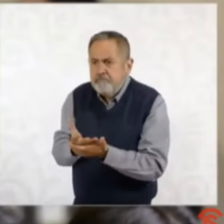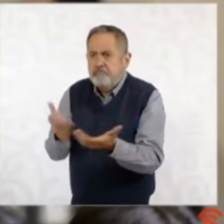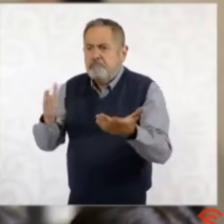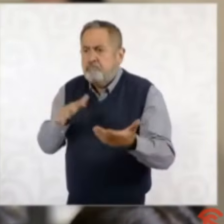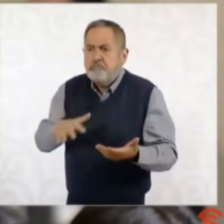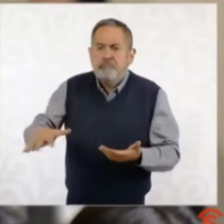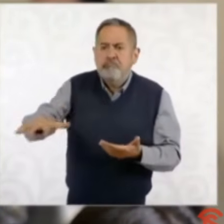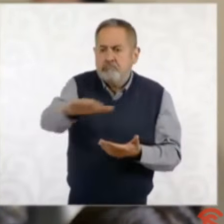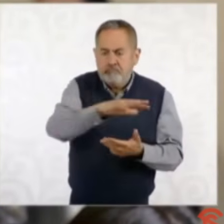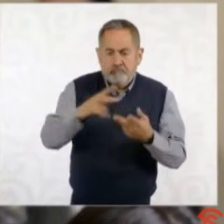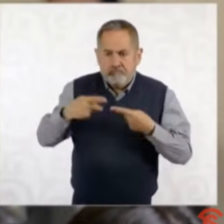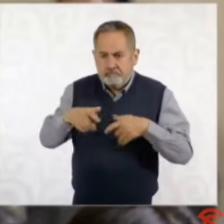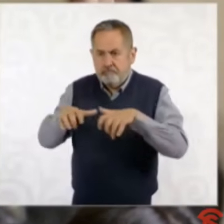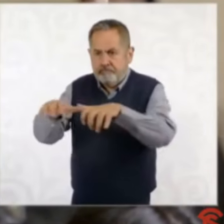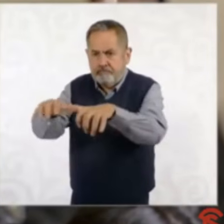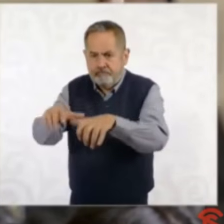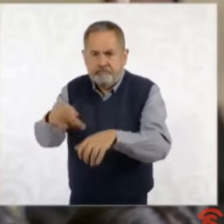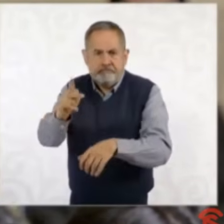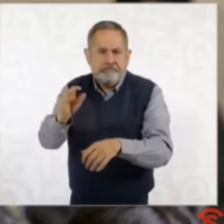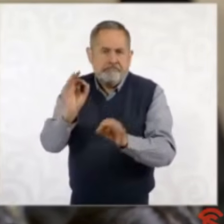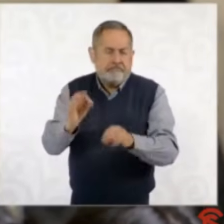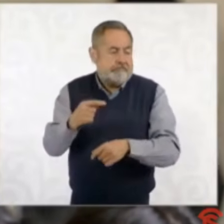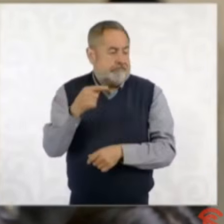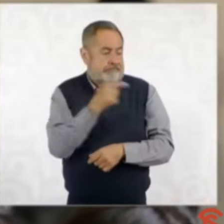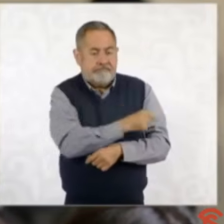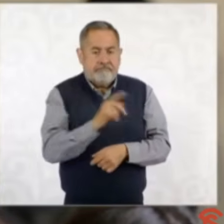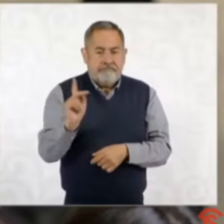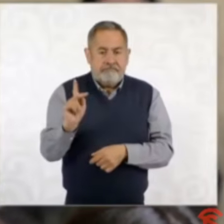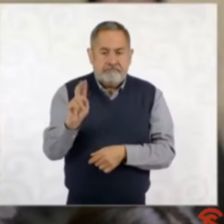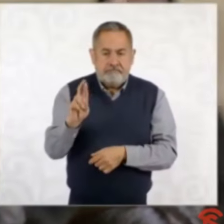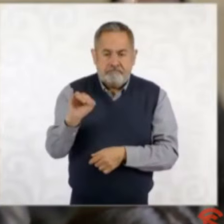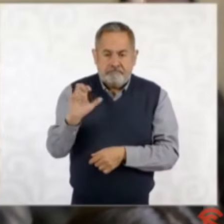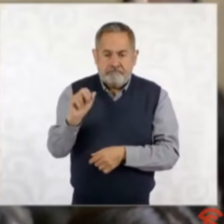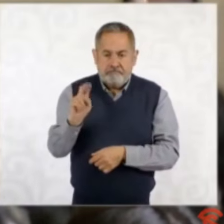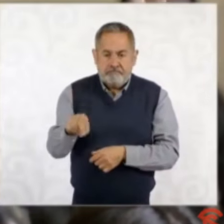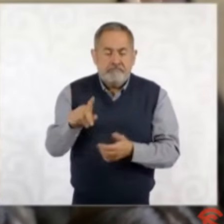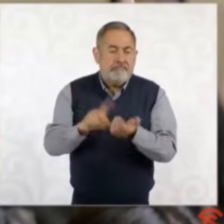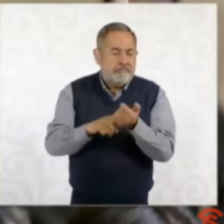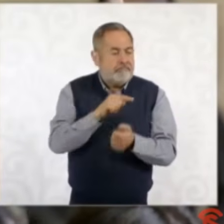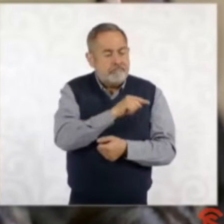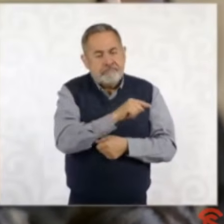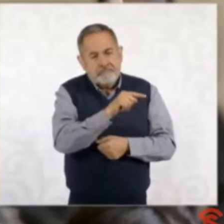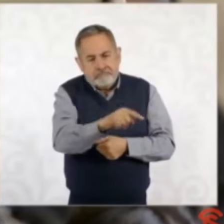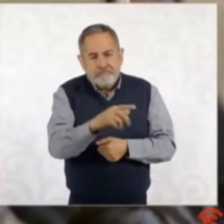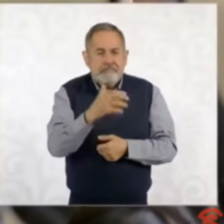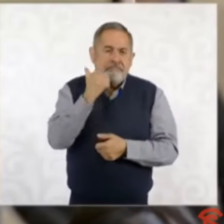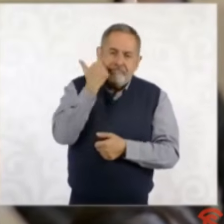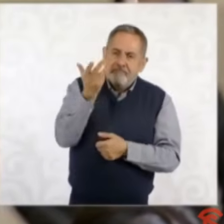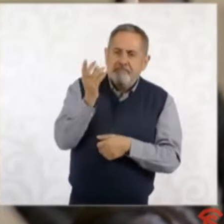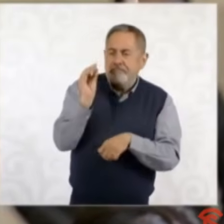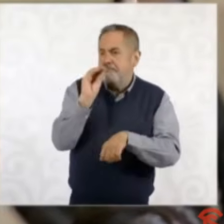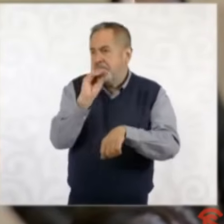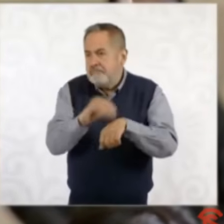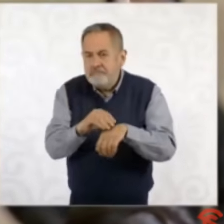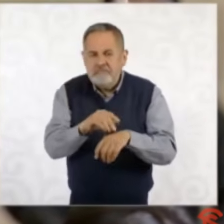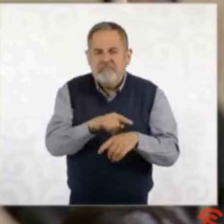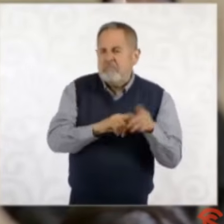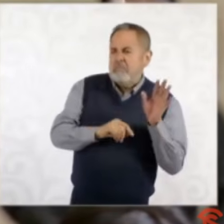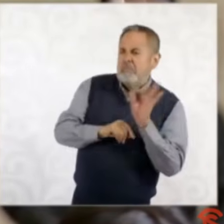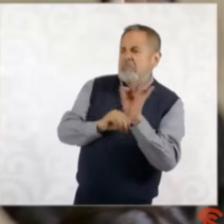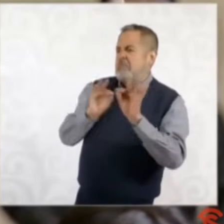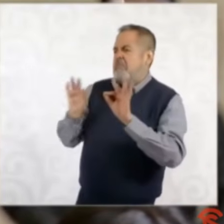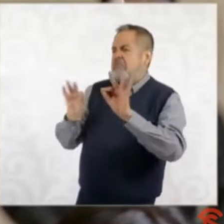embargo, son precisamente ellos, los del PRIAN, quienes a partir de algunos casos buscan instalar la percepción de que todos